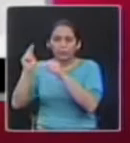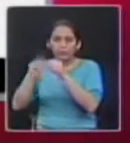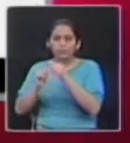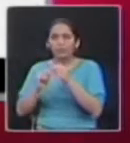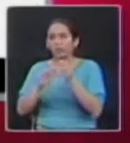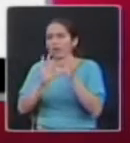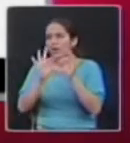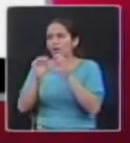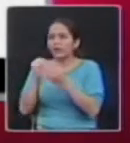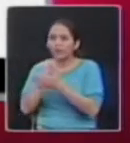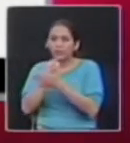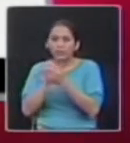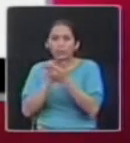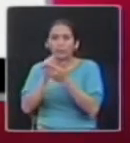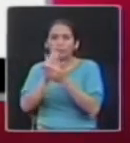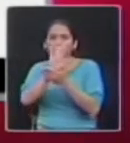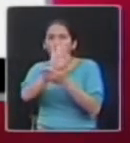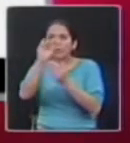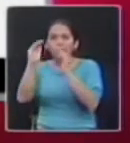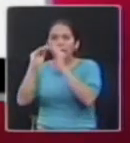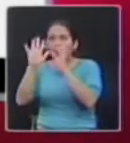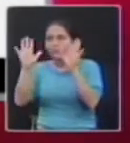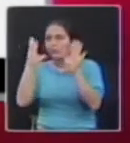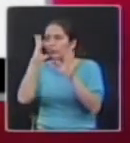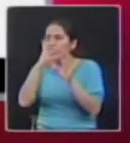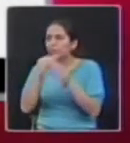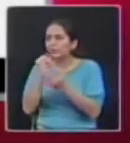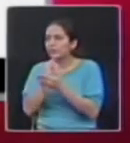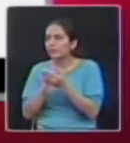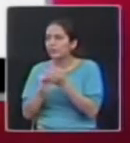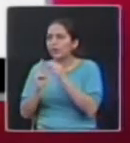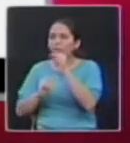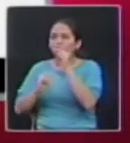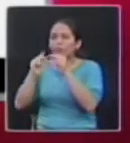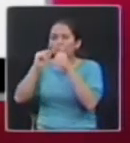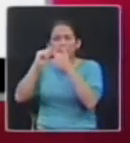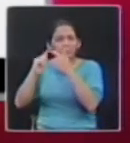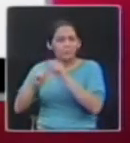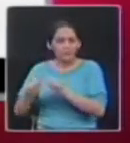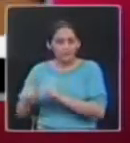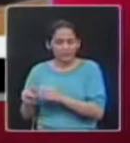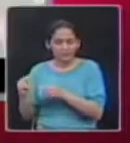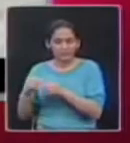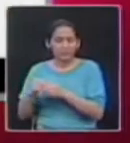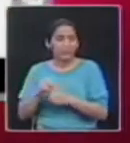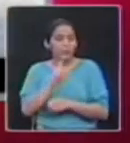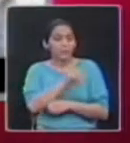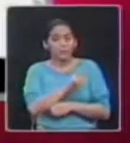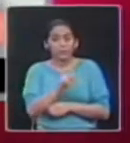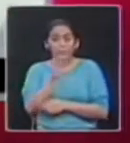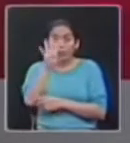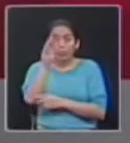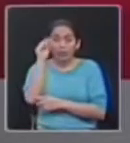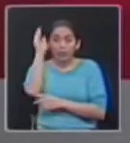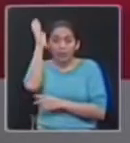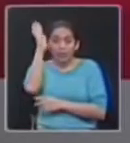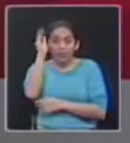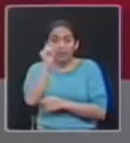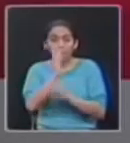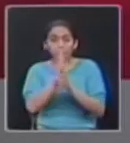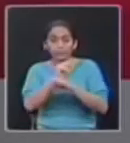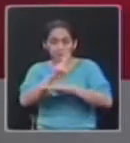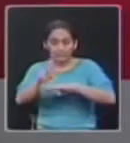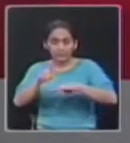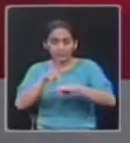decoración, empresas de arquitectura y también de diseño. Bueno, y como lo mencionaba, además habrá cuatro conferencias con